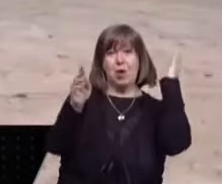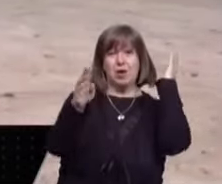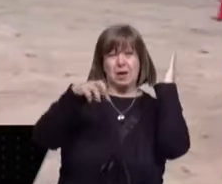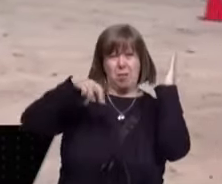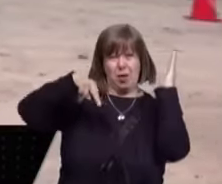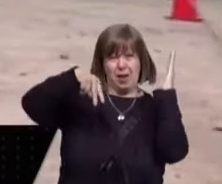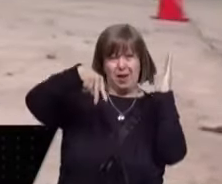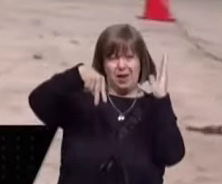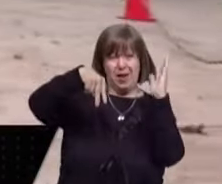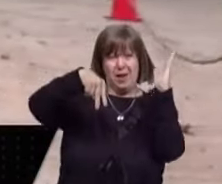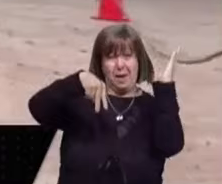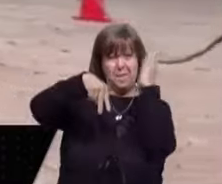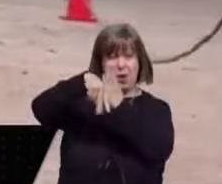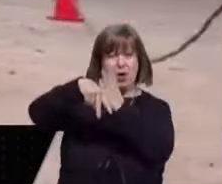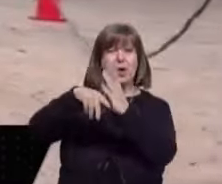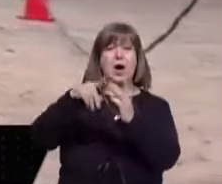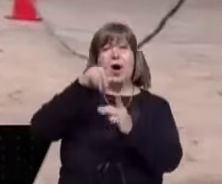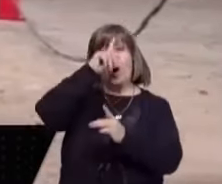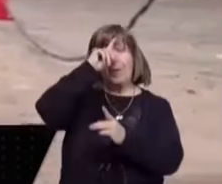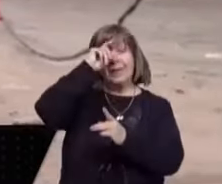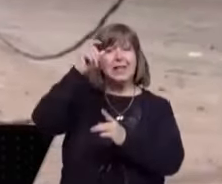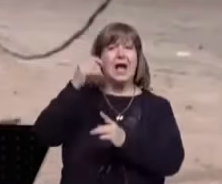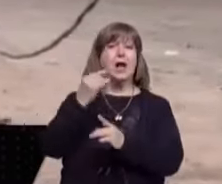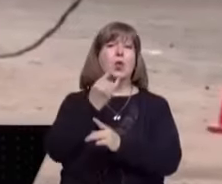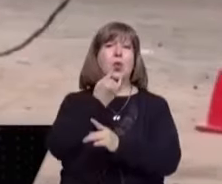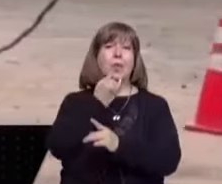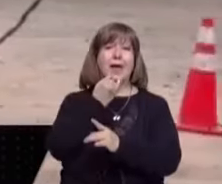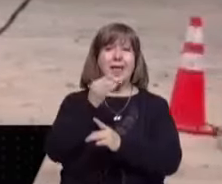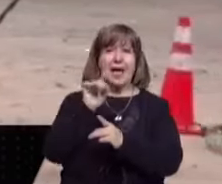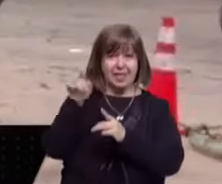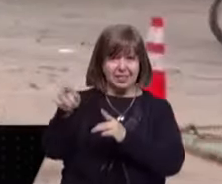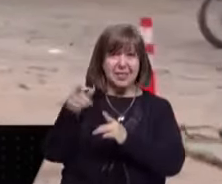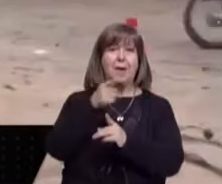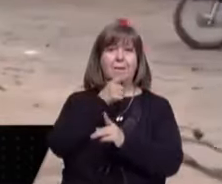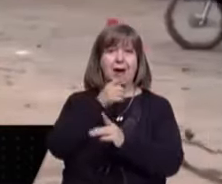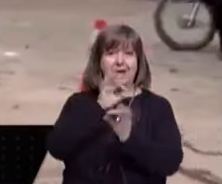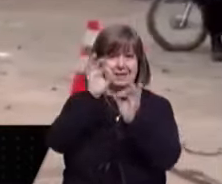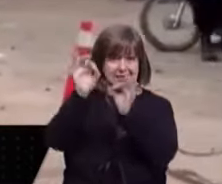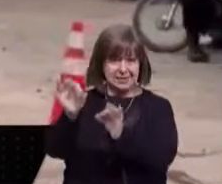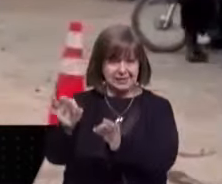y fue trasladada, por lo que pudimos alcanzar a entenderle a Miguel, al hospital de